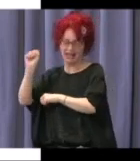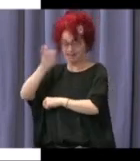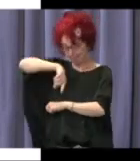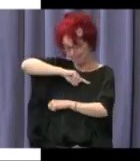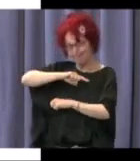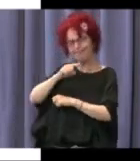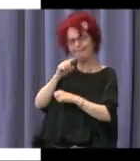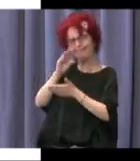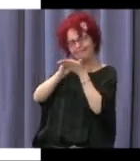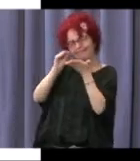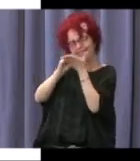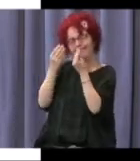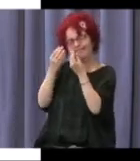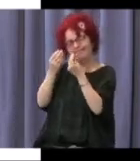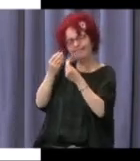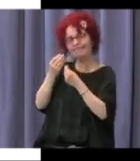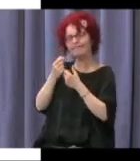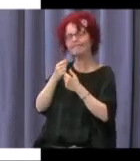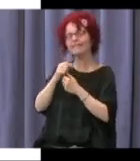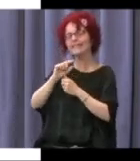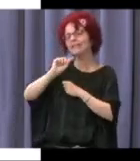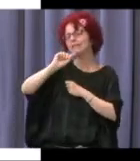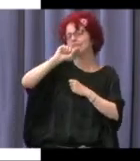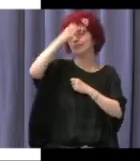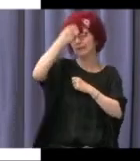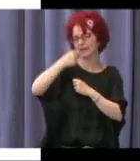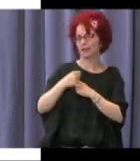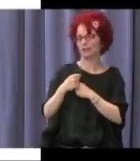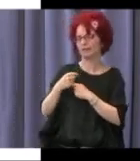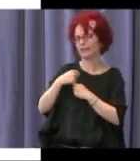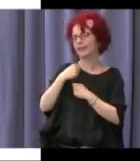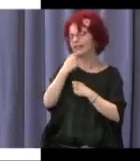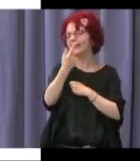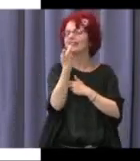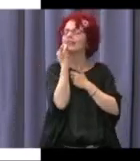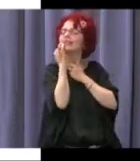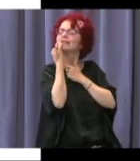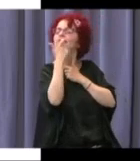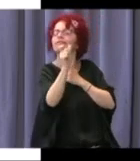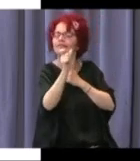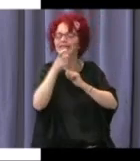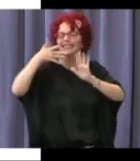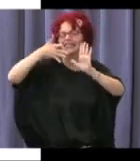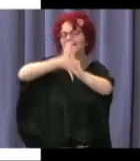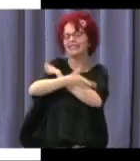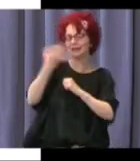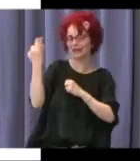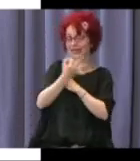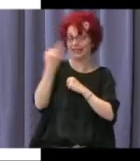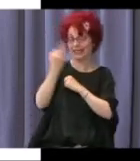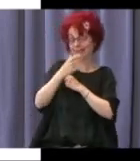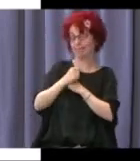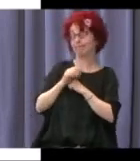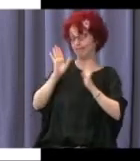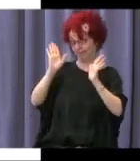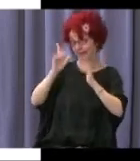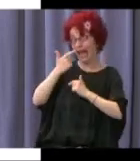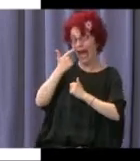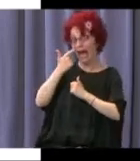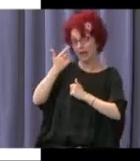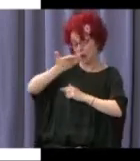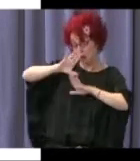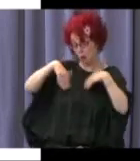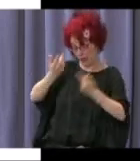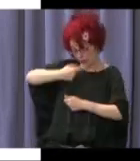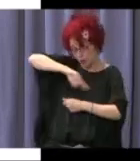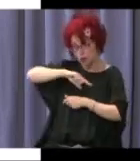de género, muy relacionado. Bueno, en primer lugar, ¿qué es el insulto? Hay que explicarlo en clase, ¿qué es el insulto? Para que sepamos qué hacemos cuando